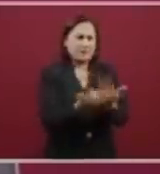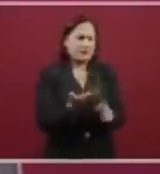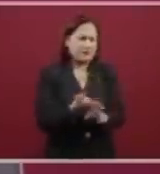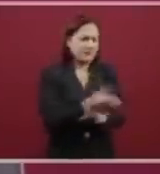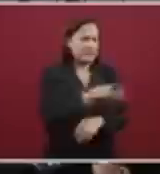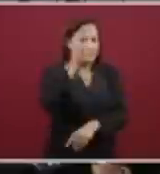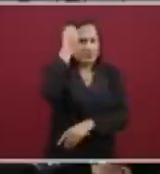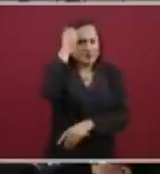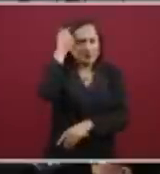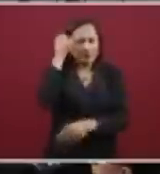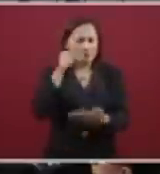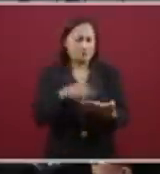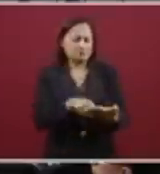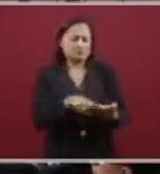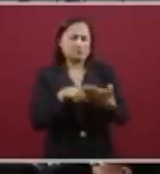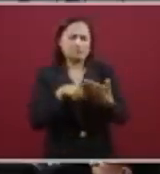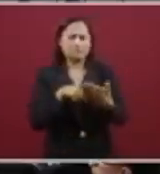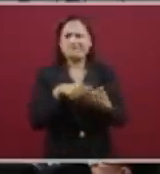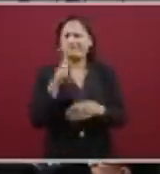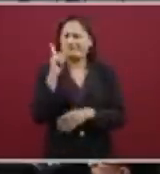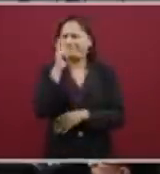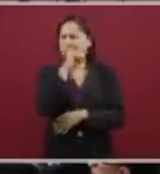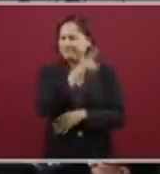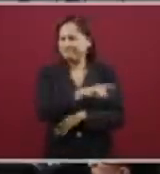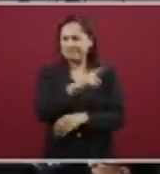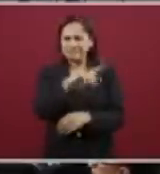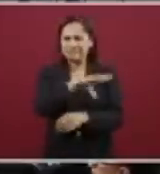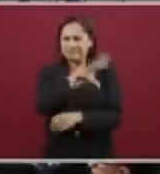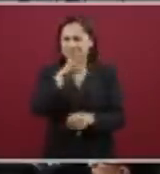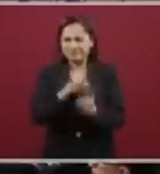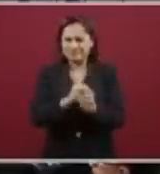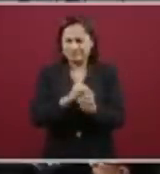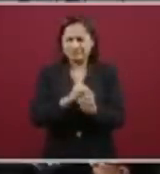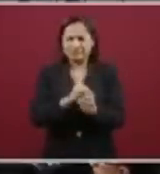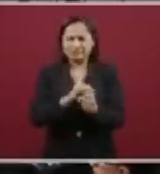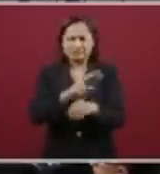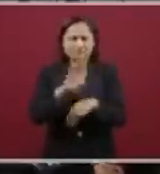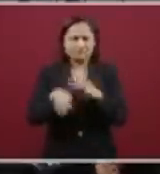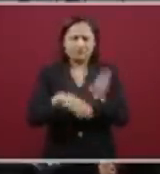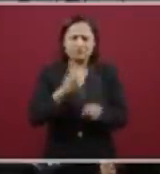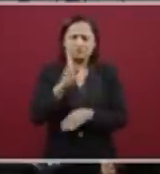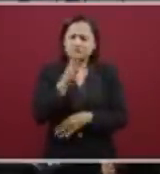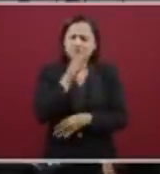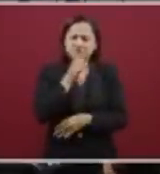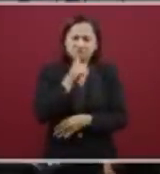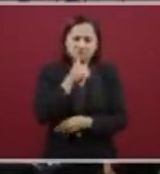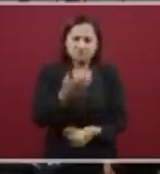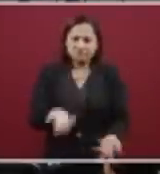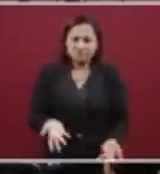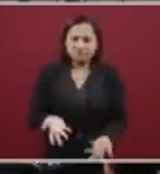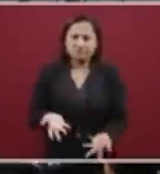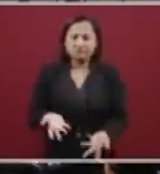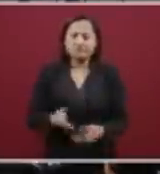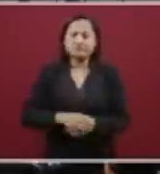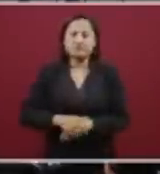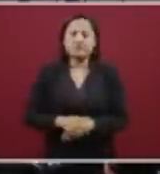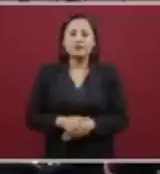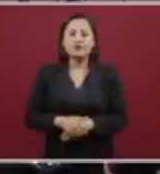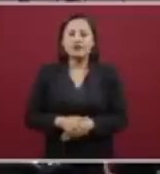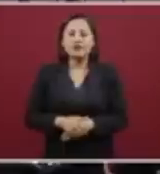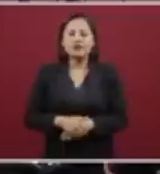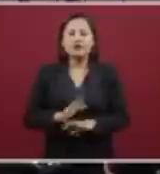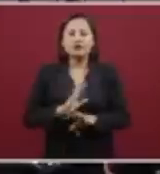proyecto de esta complejidad y en plena operación del aeropuerto no se tendría ninguna redundancia para